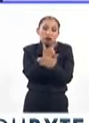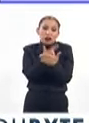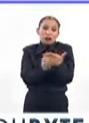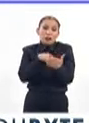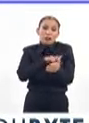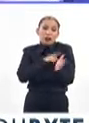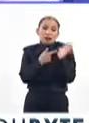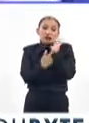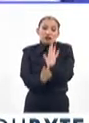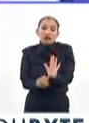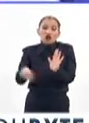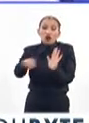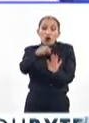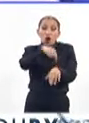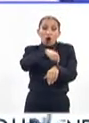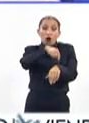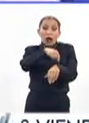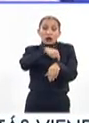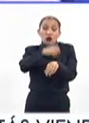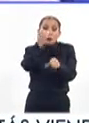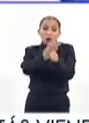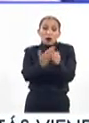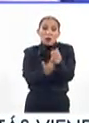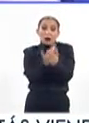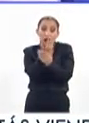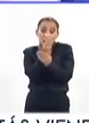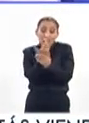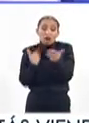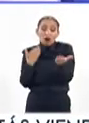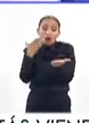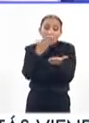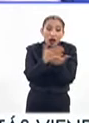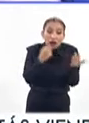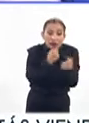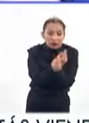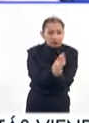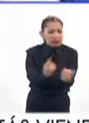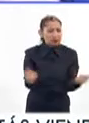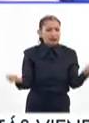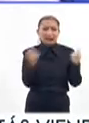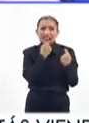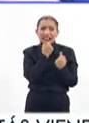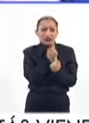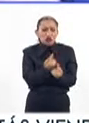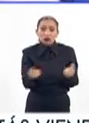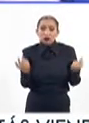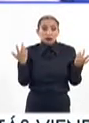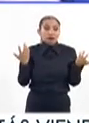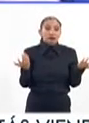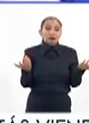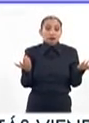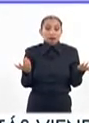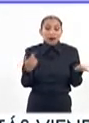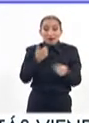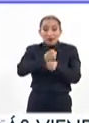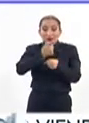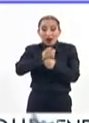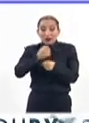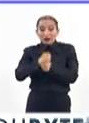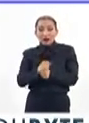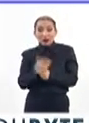mi presentación fue en el horario tempranero y entonces se llenó el auditorio de chavitos de